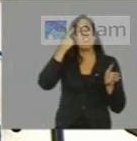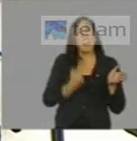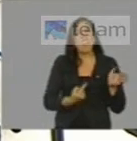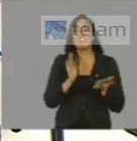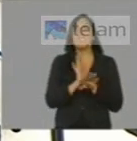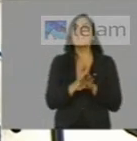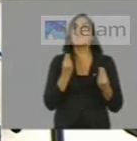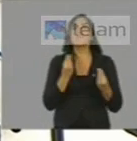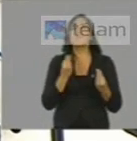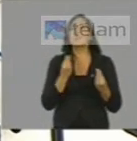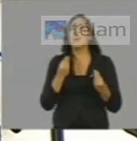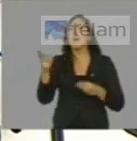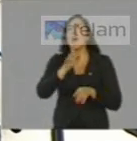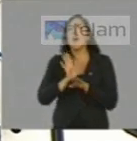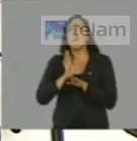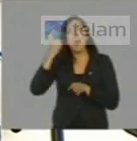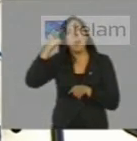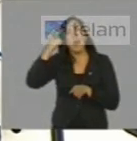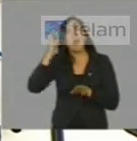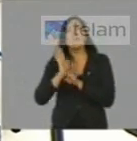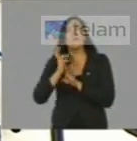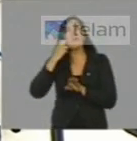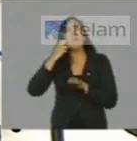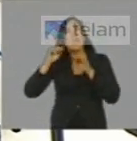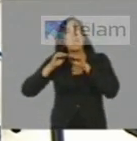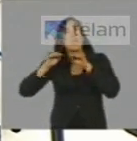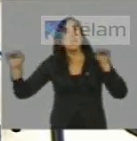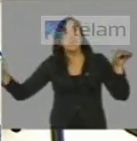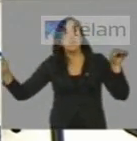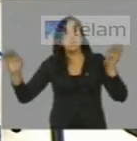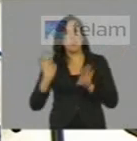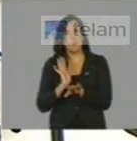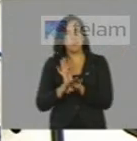inmovilidad senil, senil de viejo.